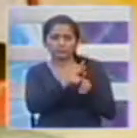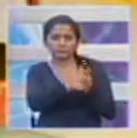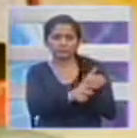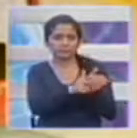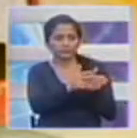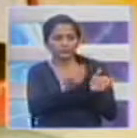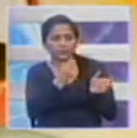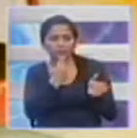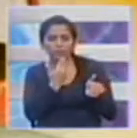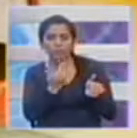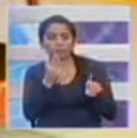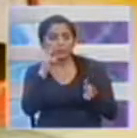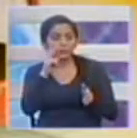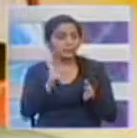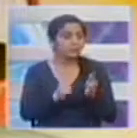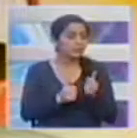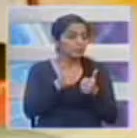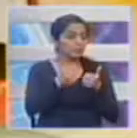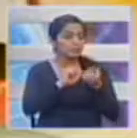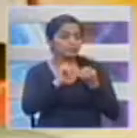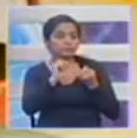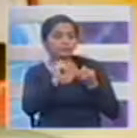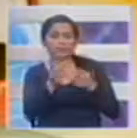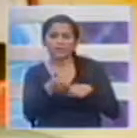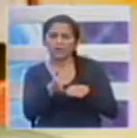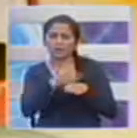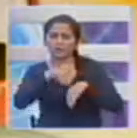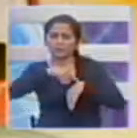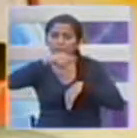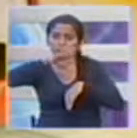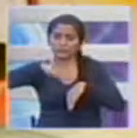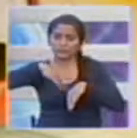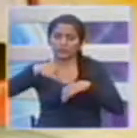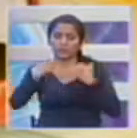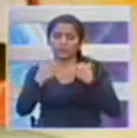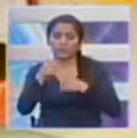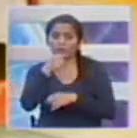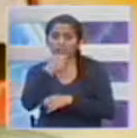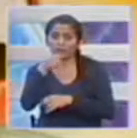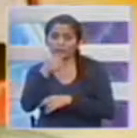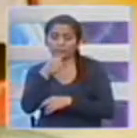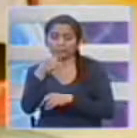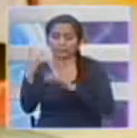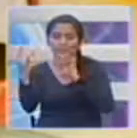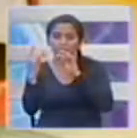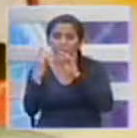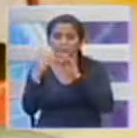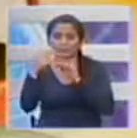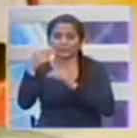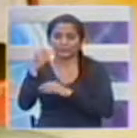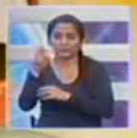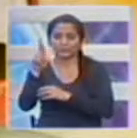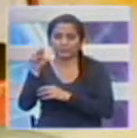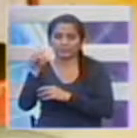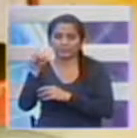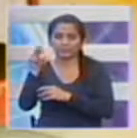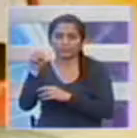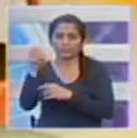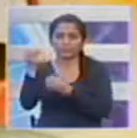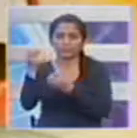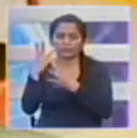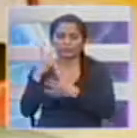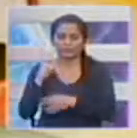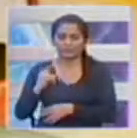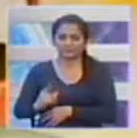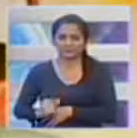analizar acciones en torno al retraso de los trabajos. Nuestro periodista Hernán Samaniego está en el Centro Histórico de Cuenca y nos amplía los